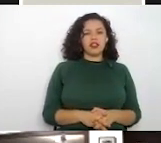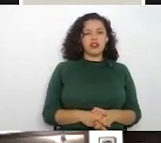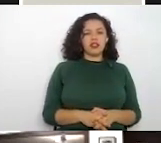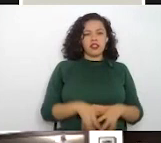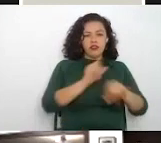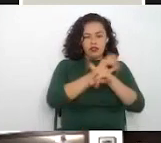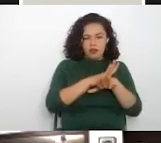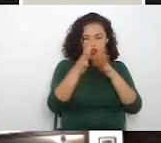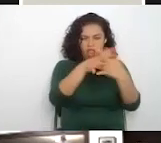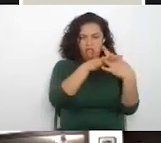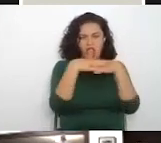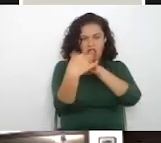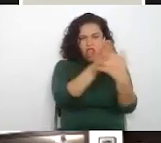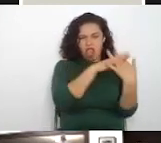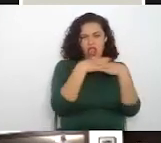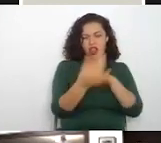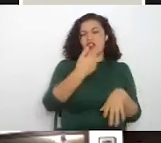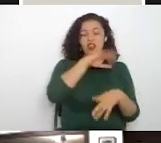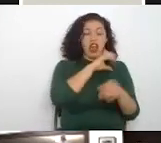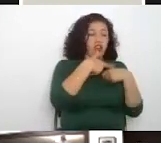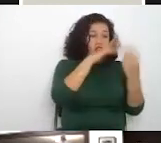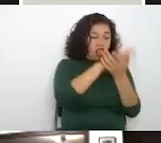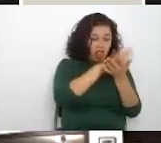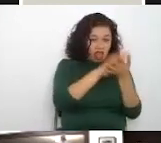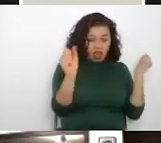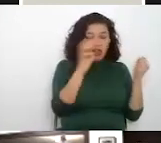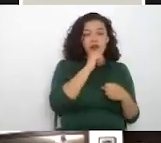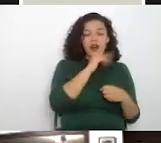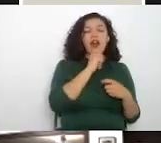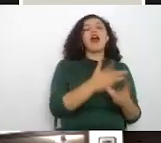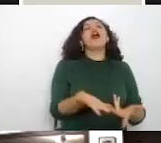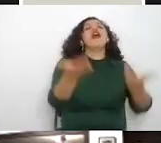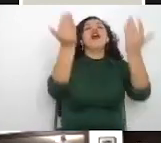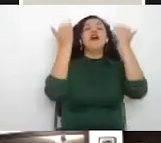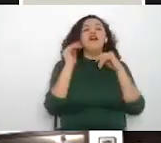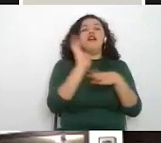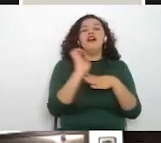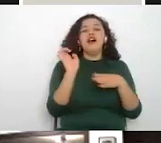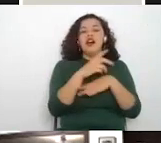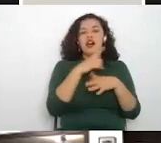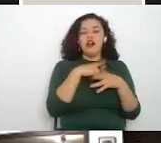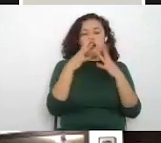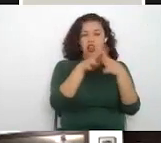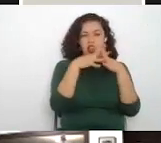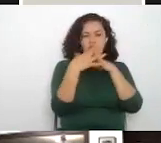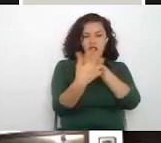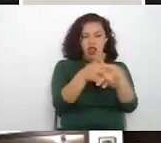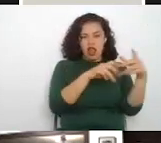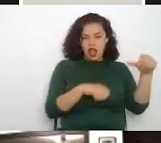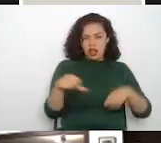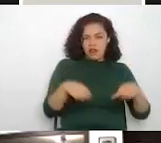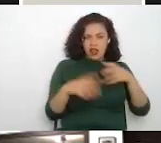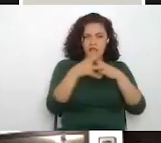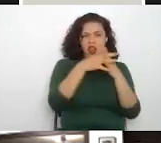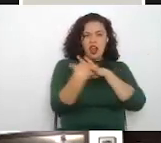información, es decir, si no podemos eliminar algo, entonces el siguiente punto sería combinar actividades, algún paso